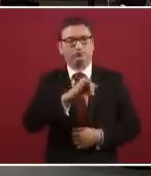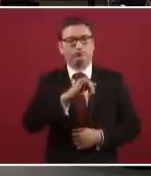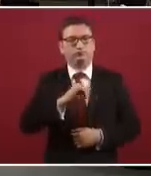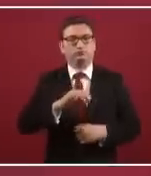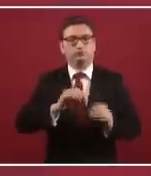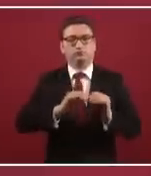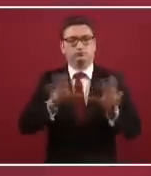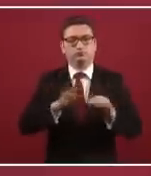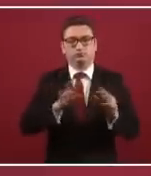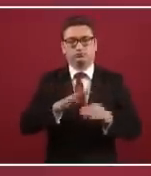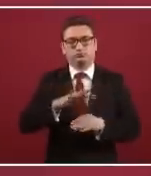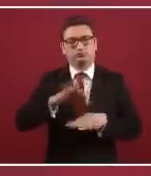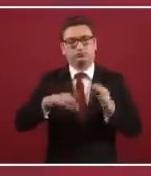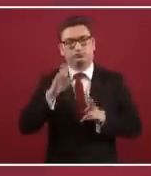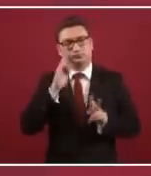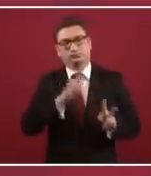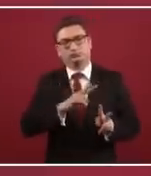viendo.